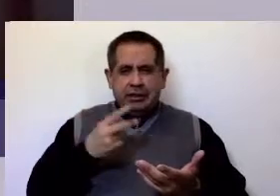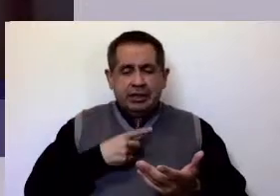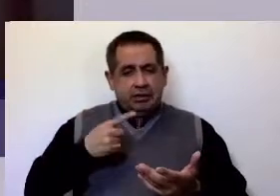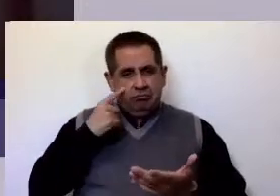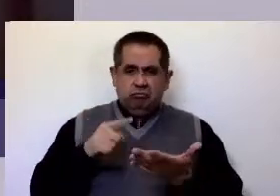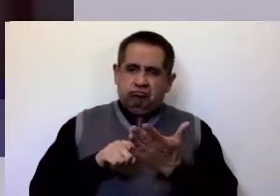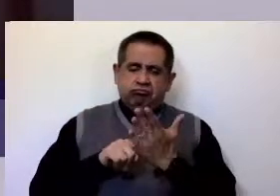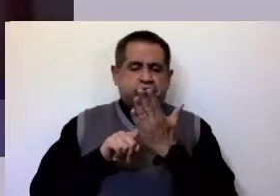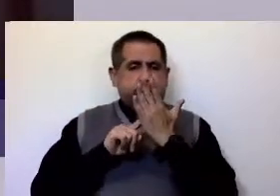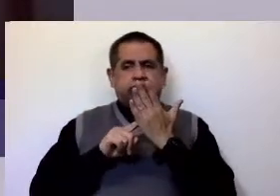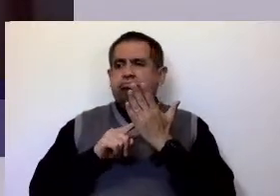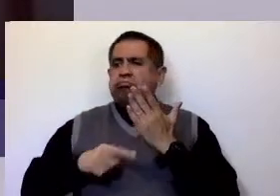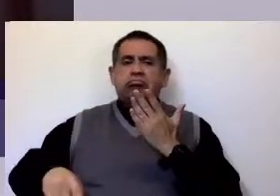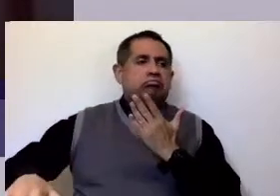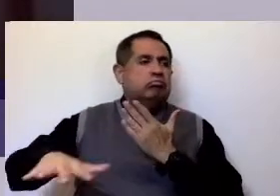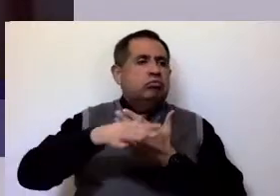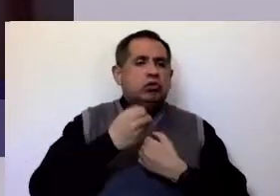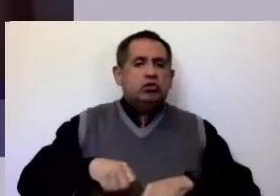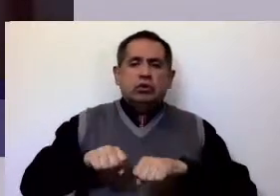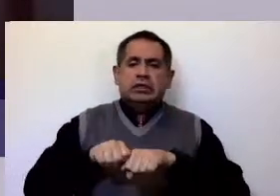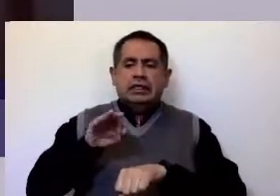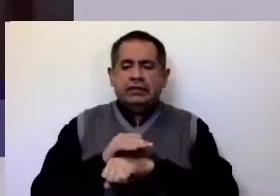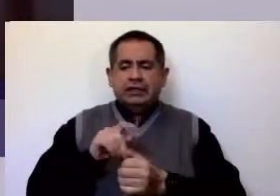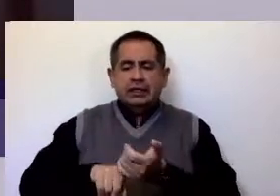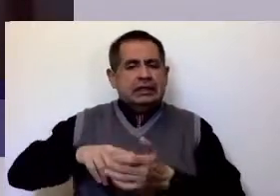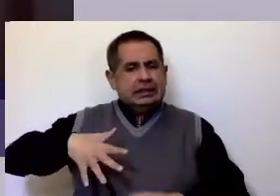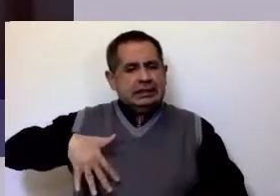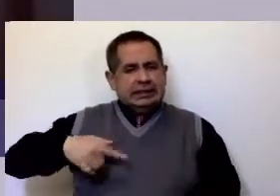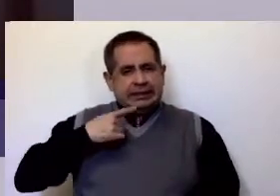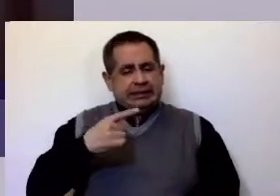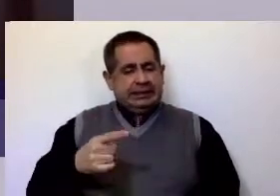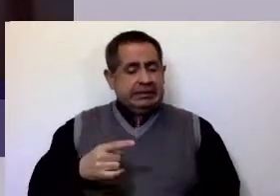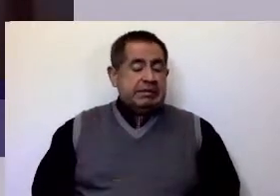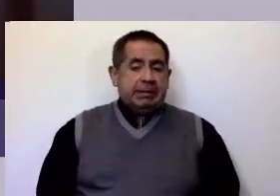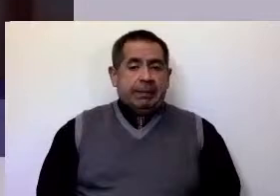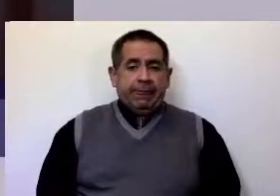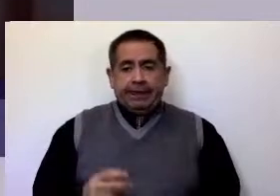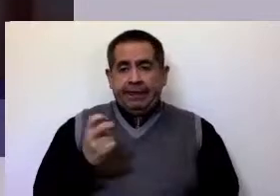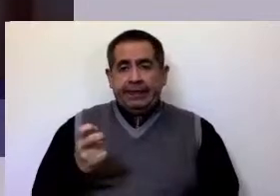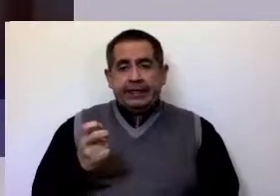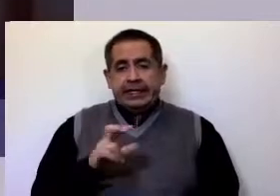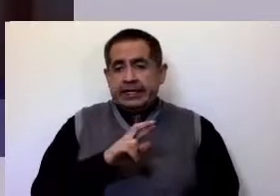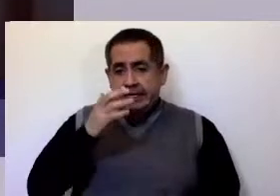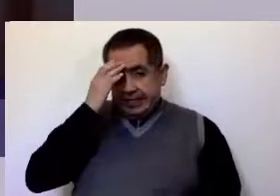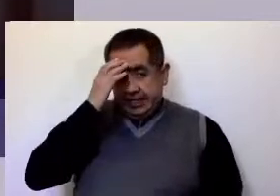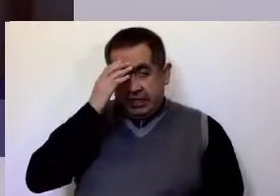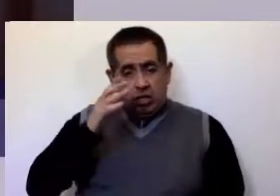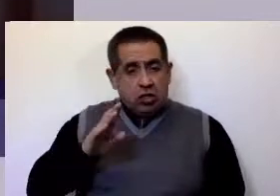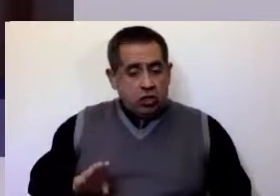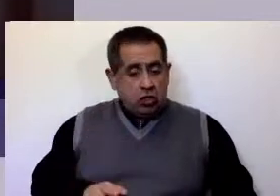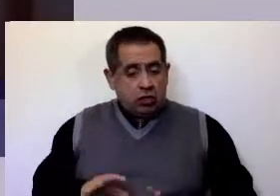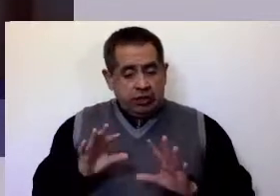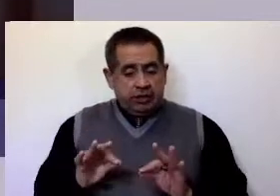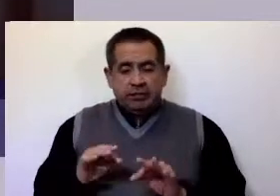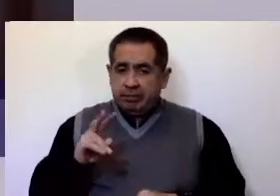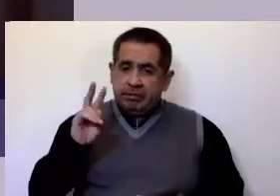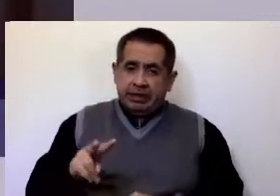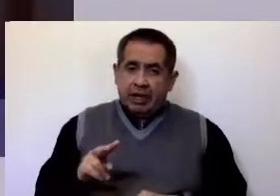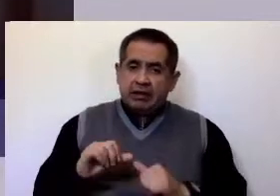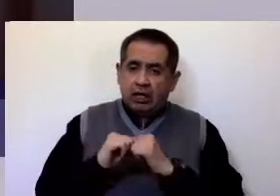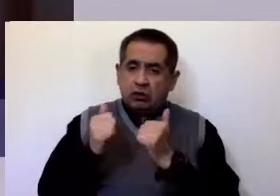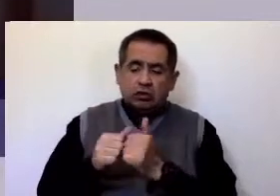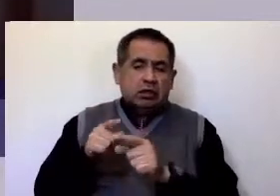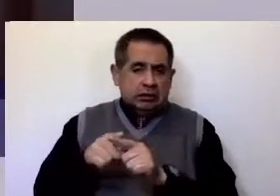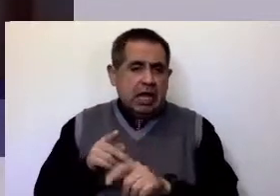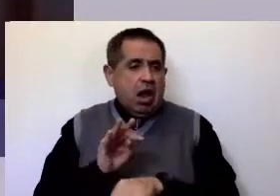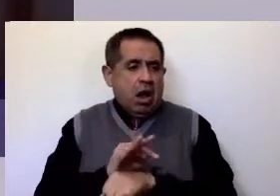social como lo comentaba yo así en un momento así el reconocimiento del interés legítimo es cierto que brinda una